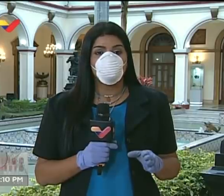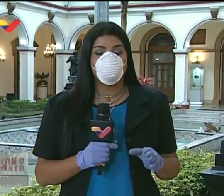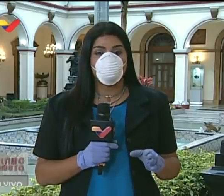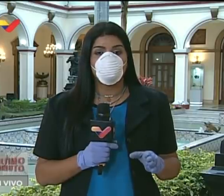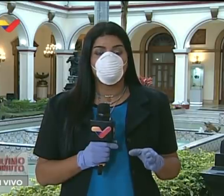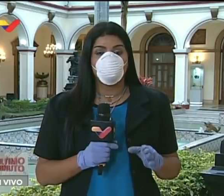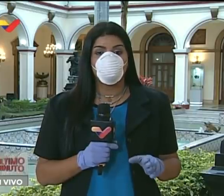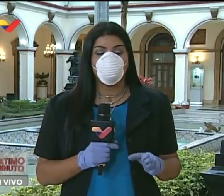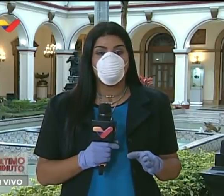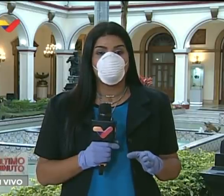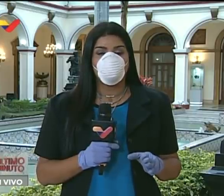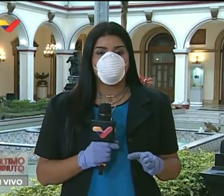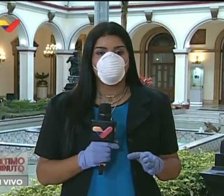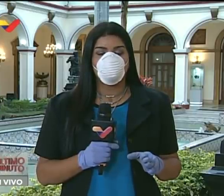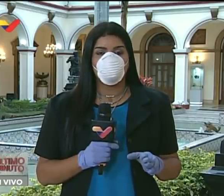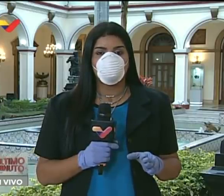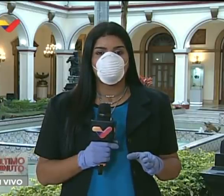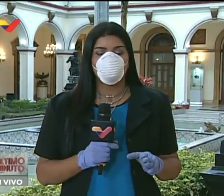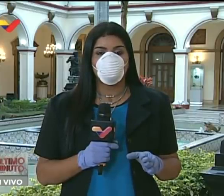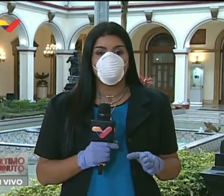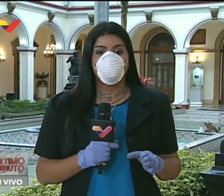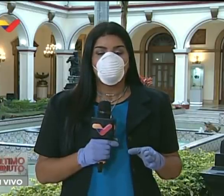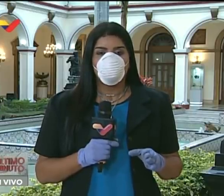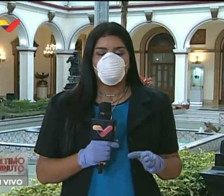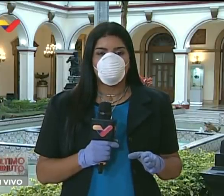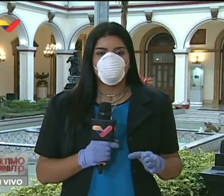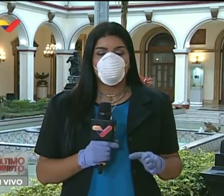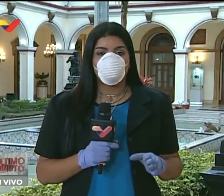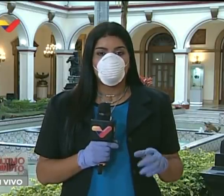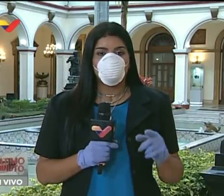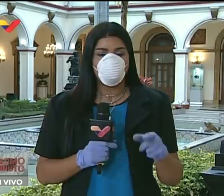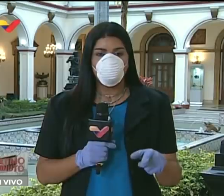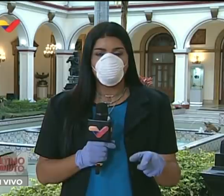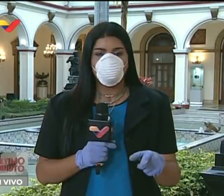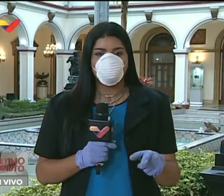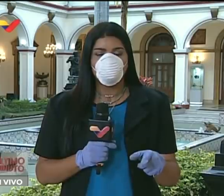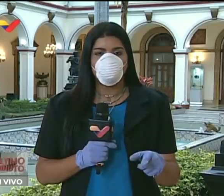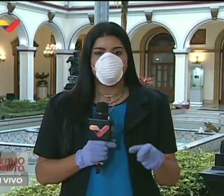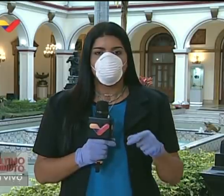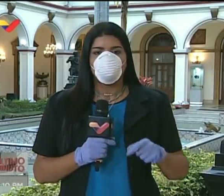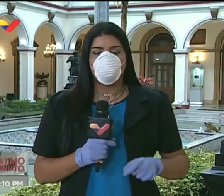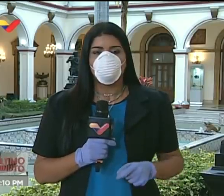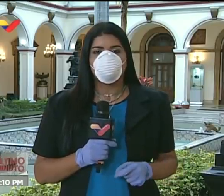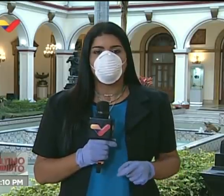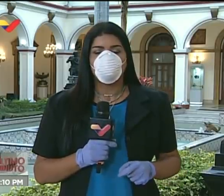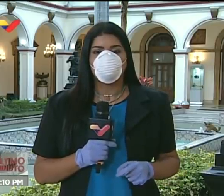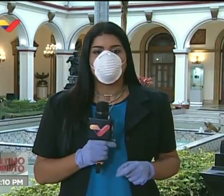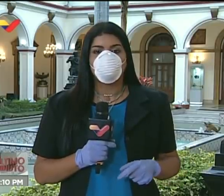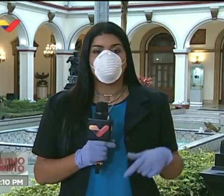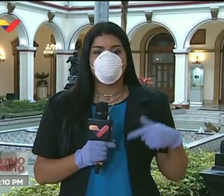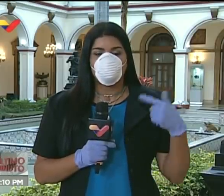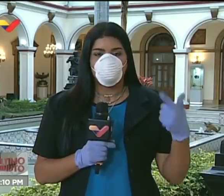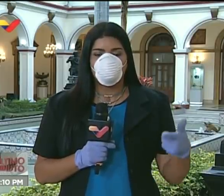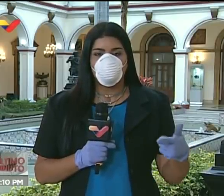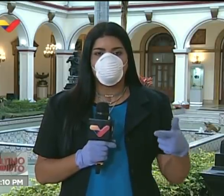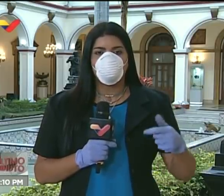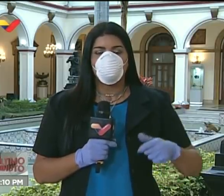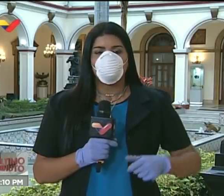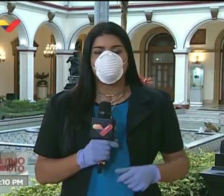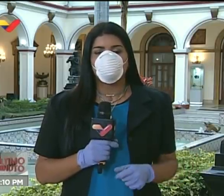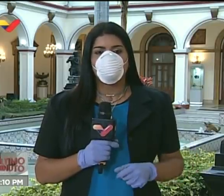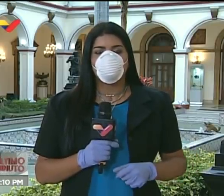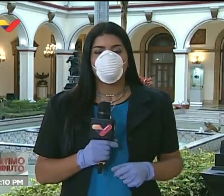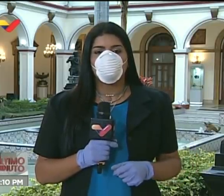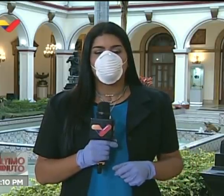más de 697.000 pruebas rápidas se siguen realizando en todo el territorio nacional como una medida efectiva para salvar vidas y también